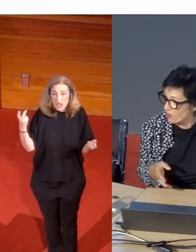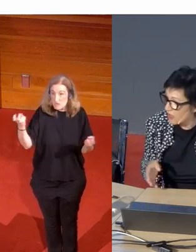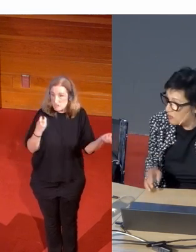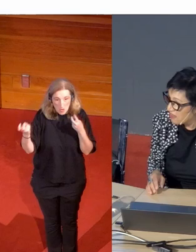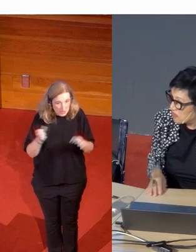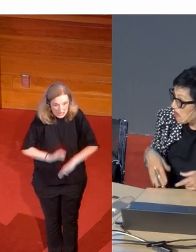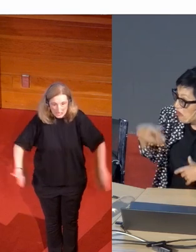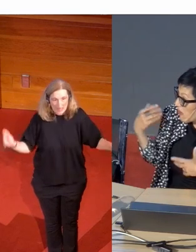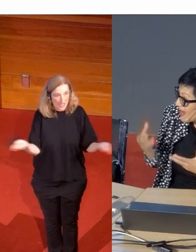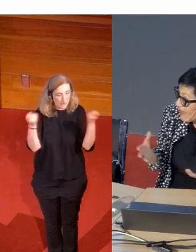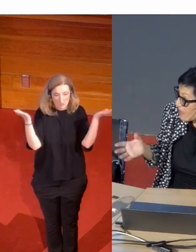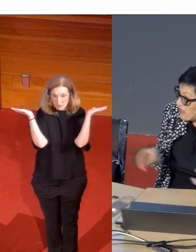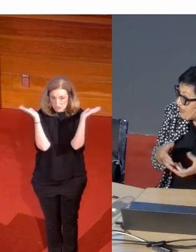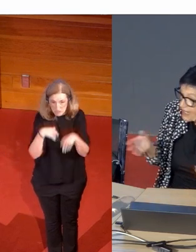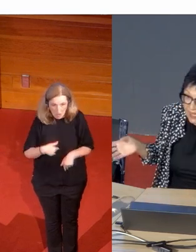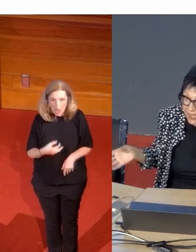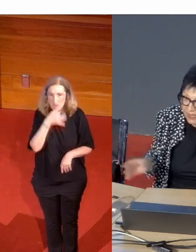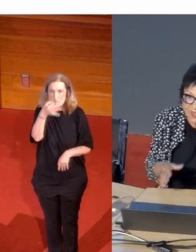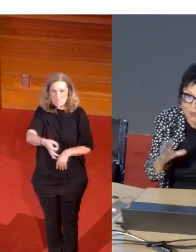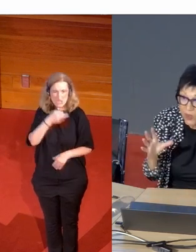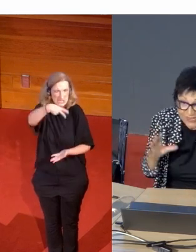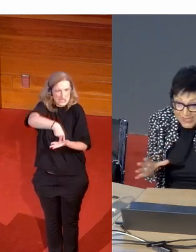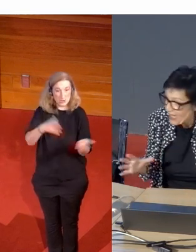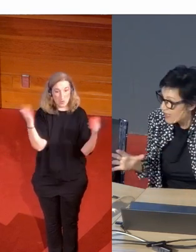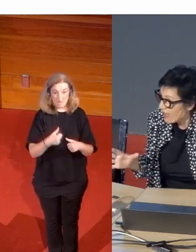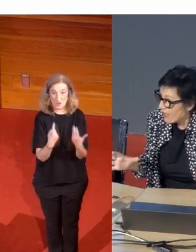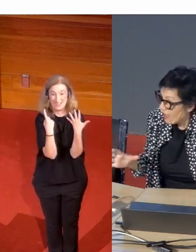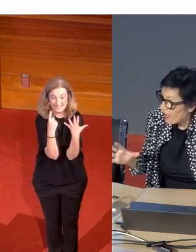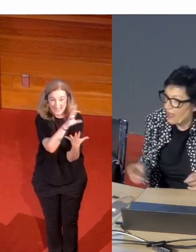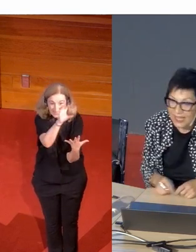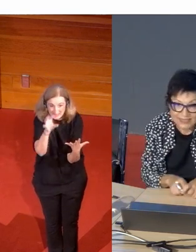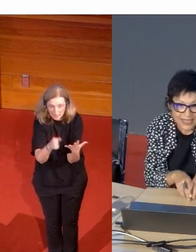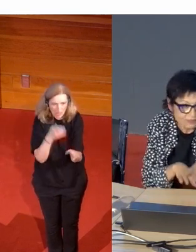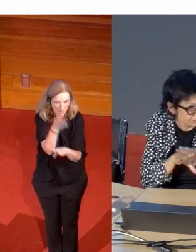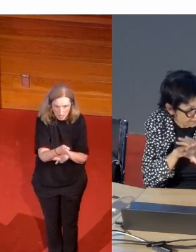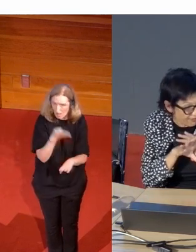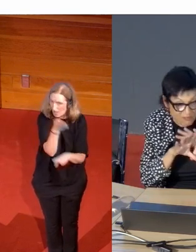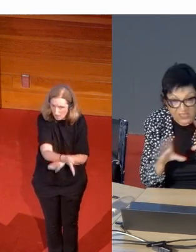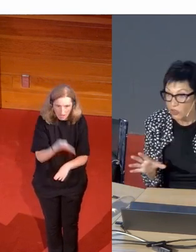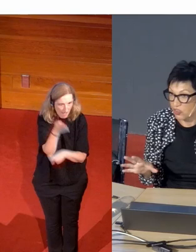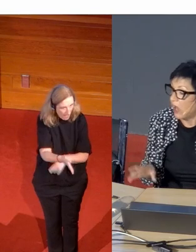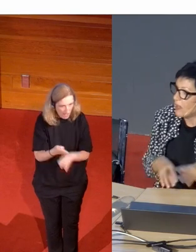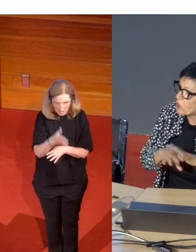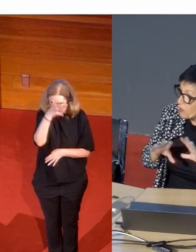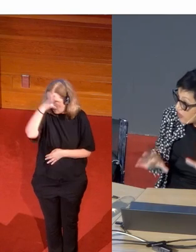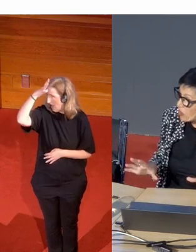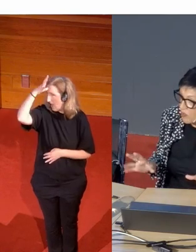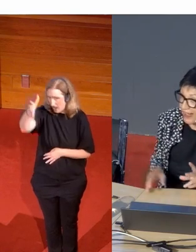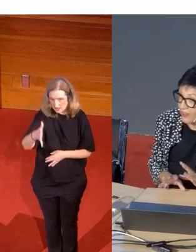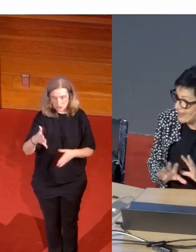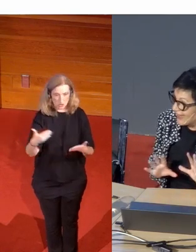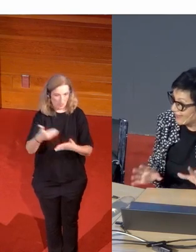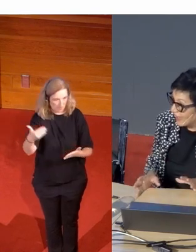bombardean con anuncios no van a dar mítines ahí y en cambio hay seis que están fritos ahora sus